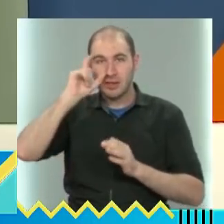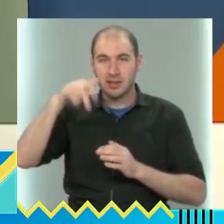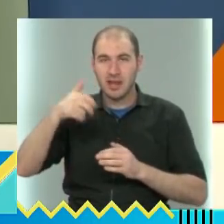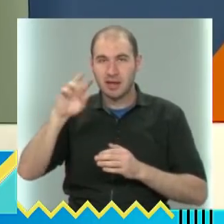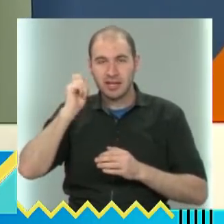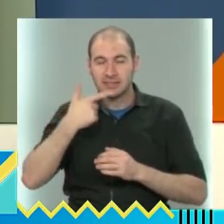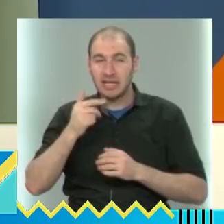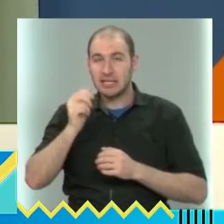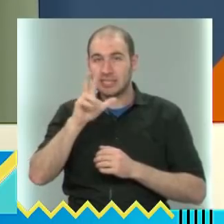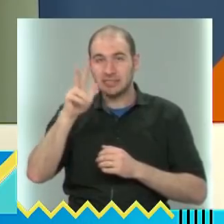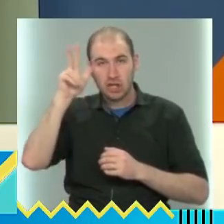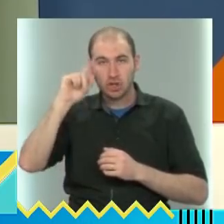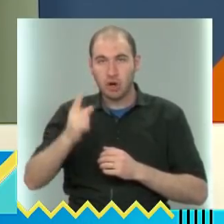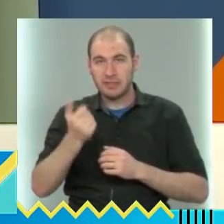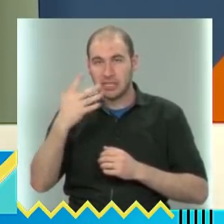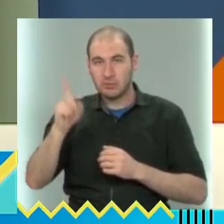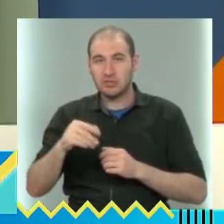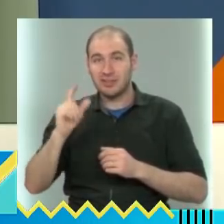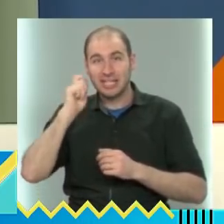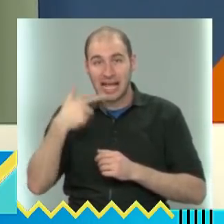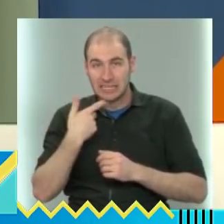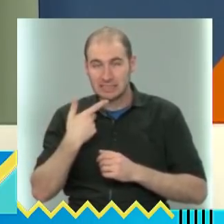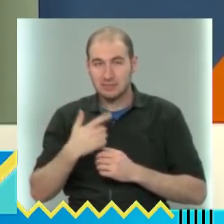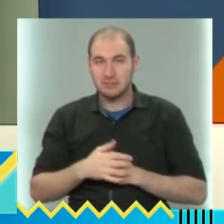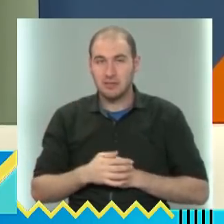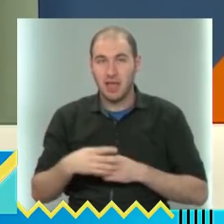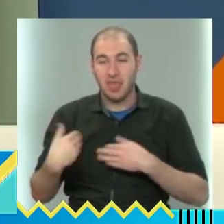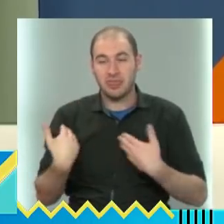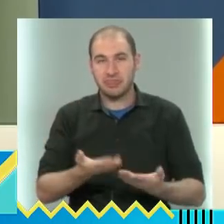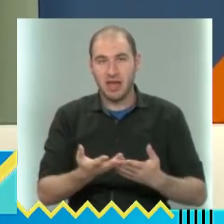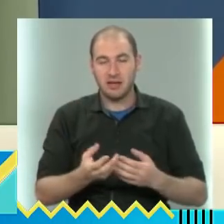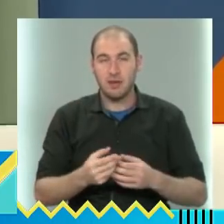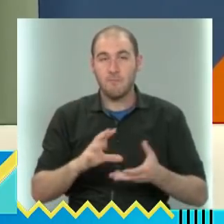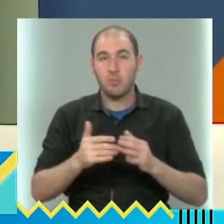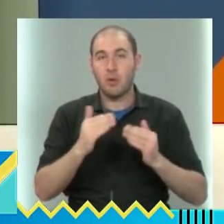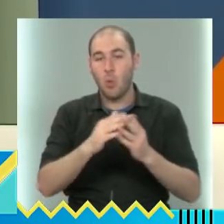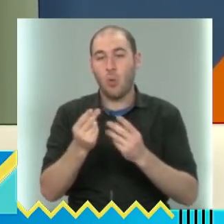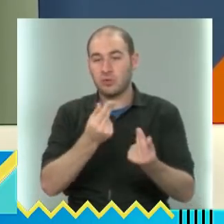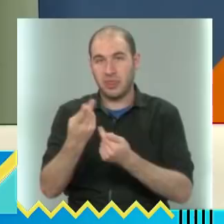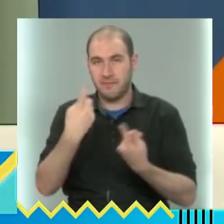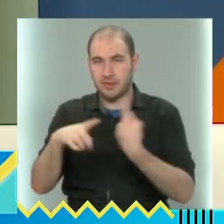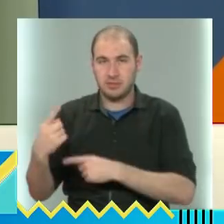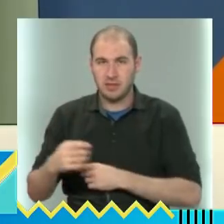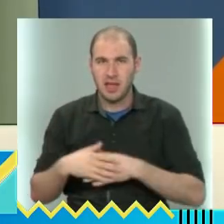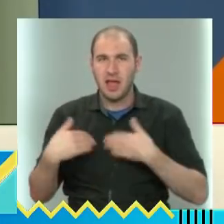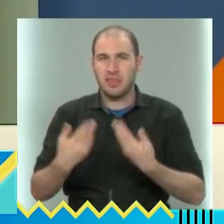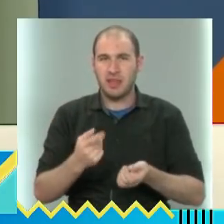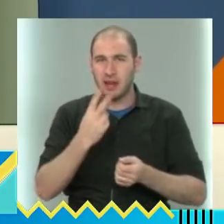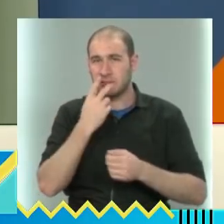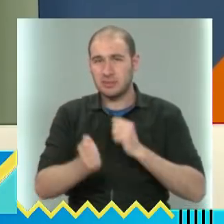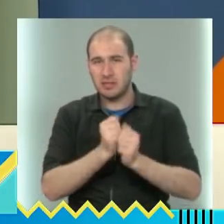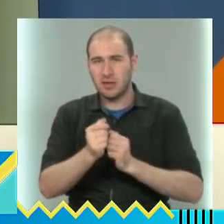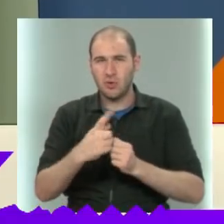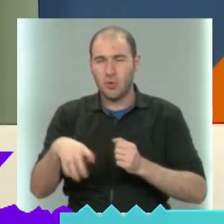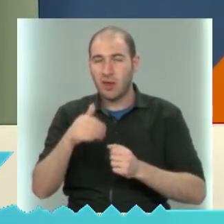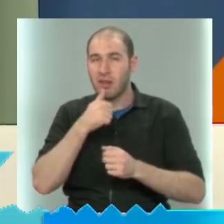el 38,5% del gas entregado a distintos tipos de usuarios fue destinado a generar electricidad en